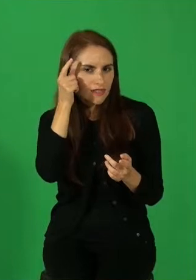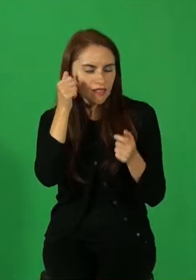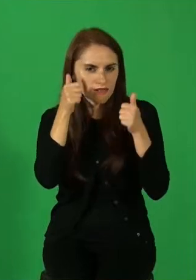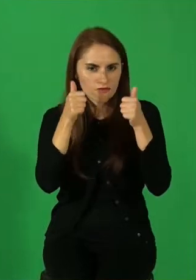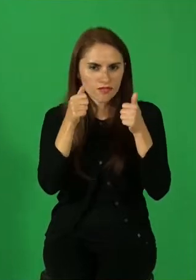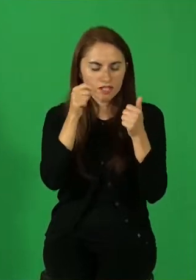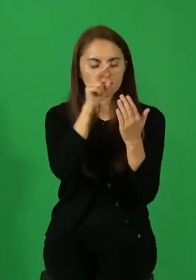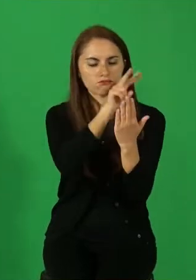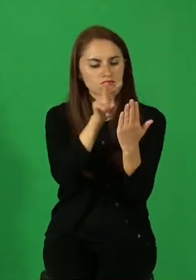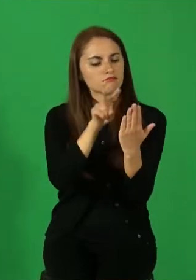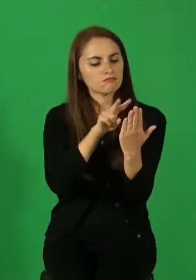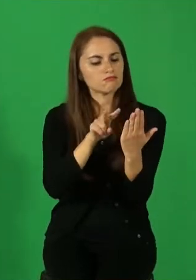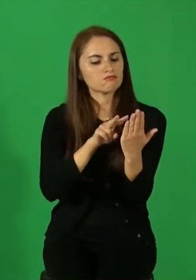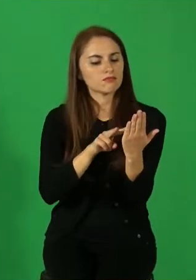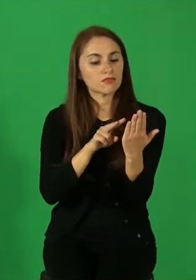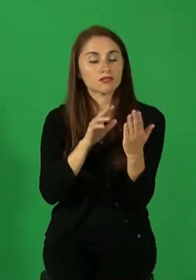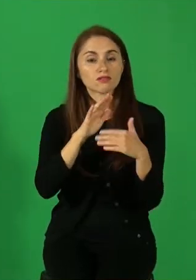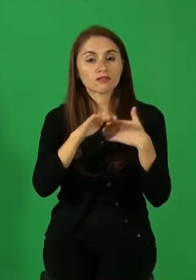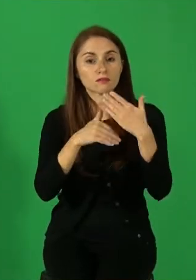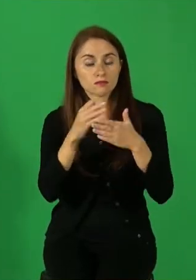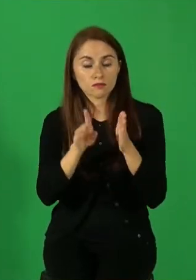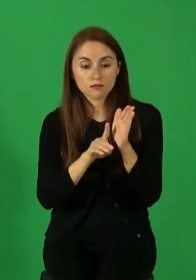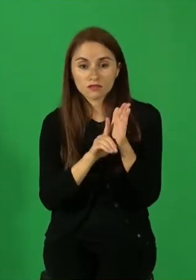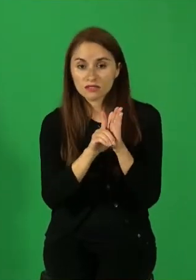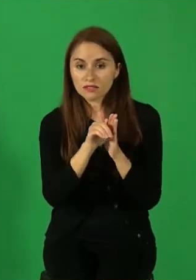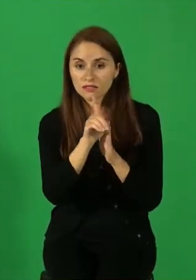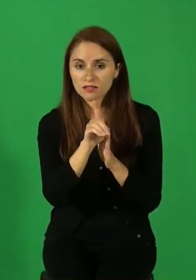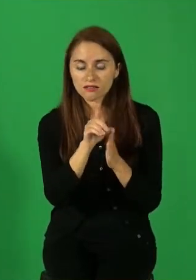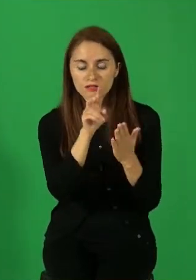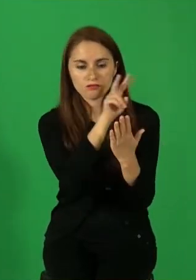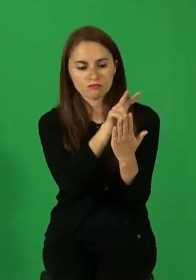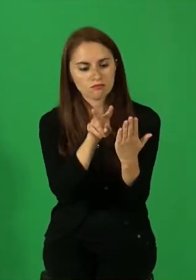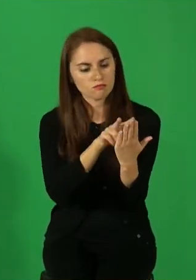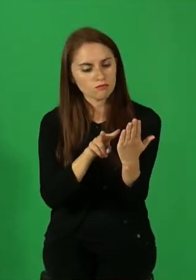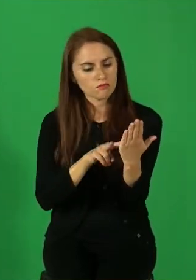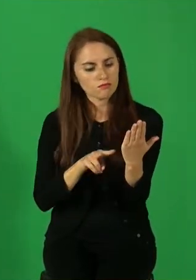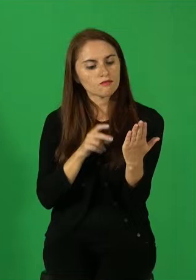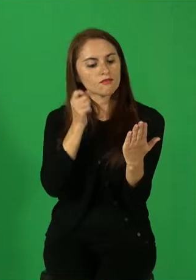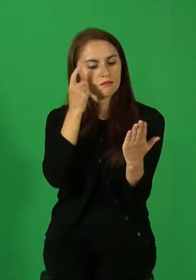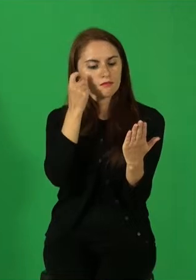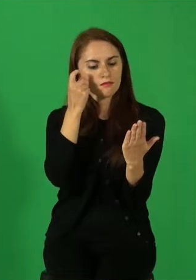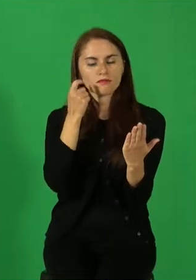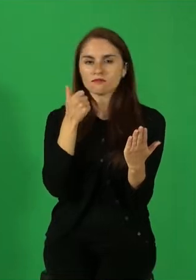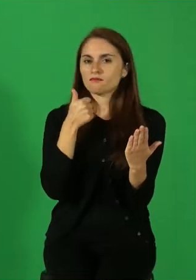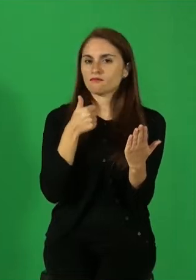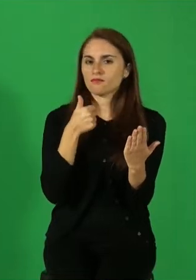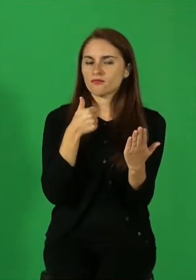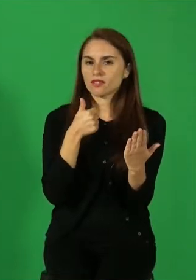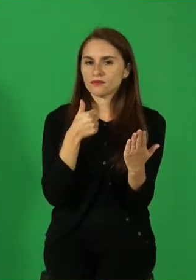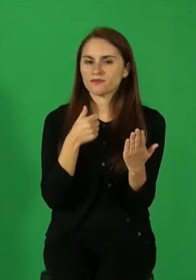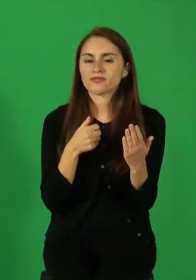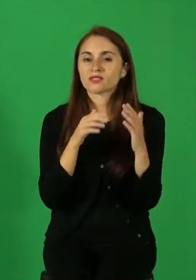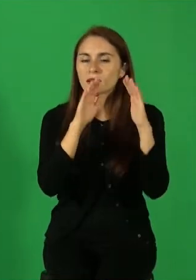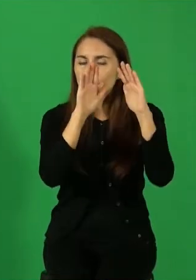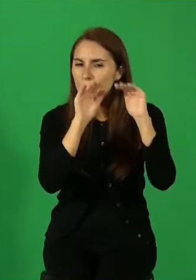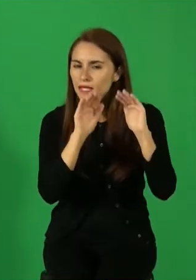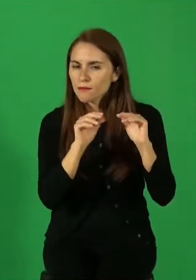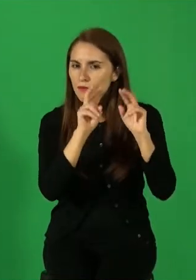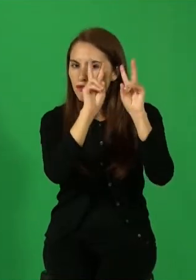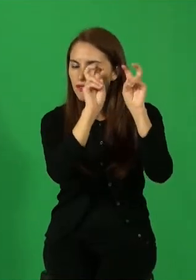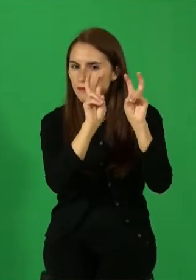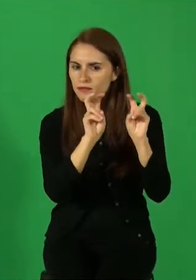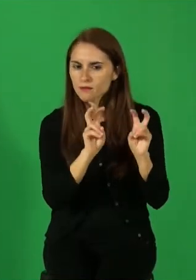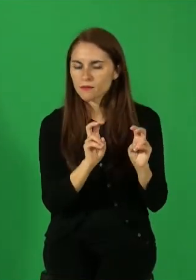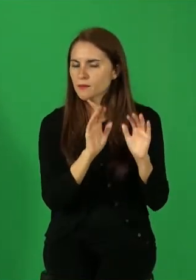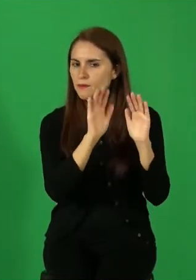vaya desarrollando a lo largo del texto, planteando el mismo tema desde el